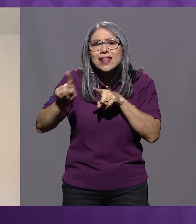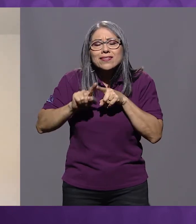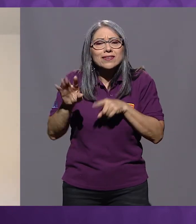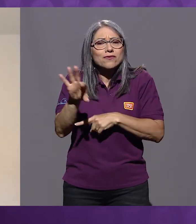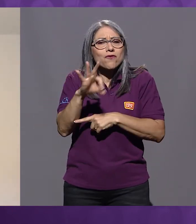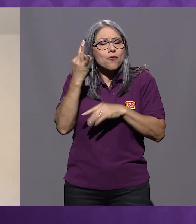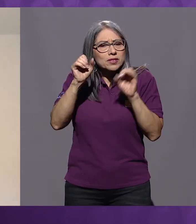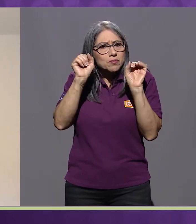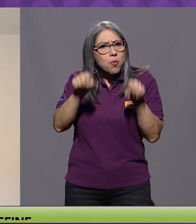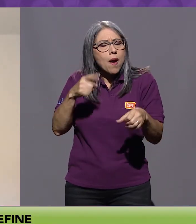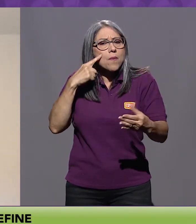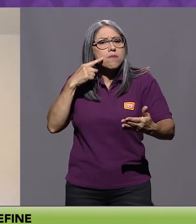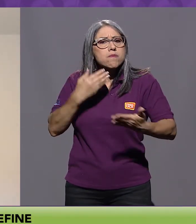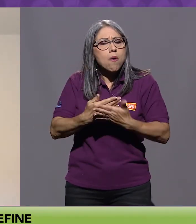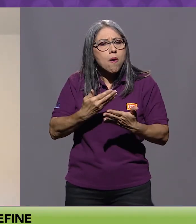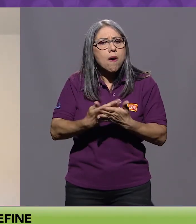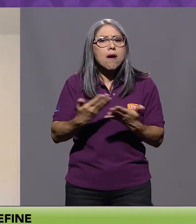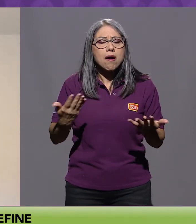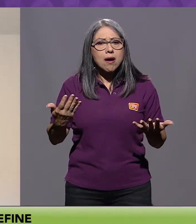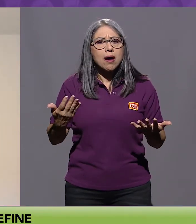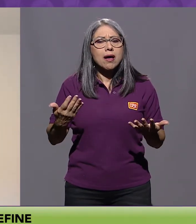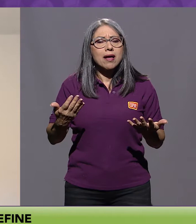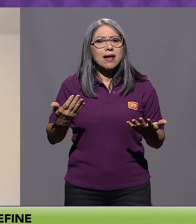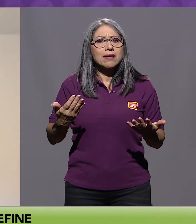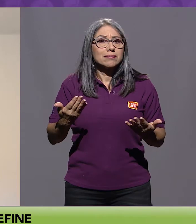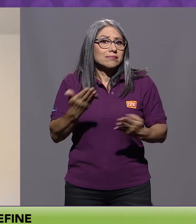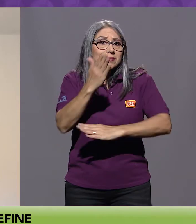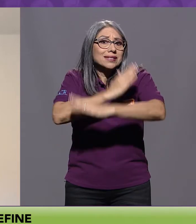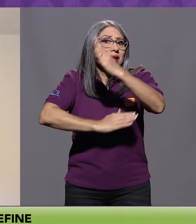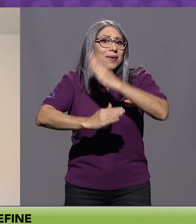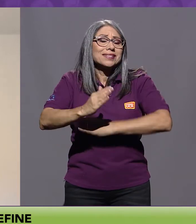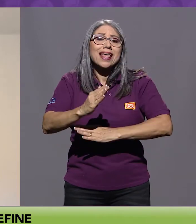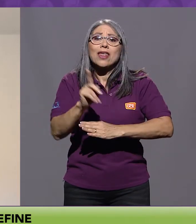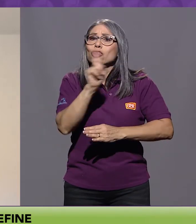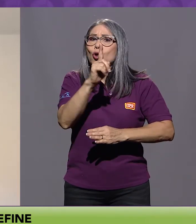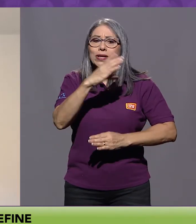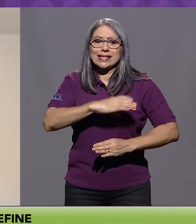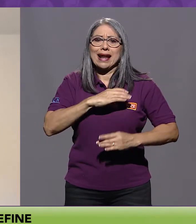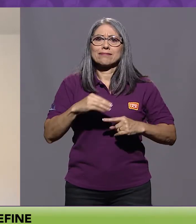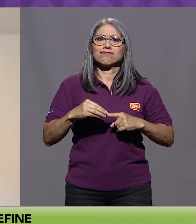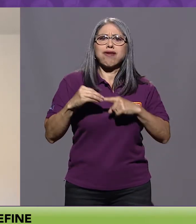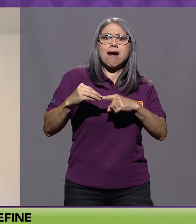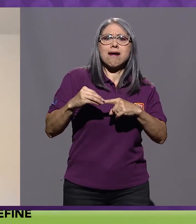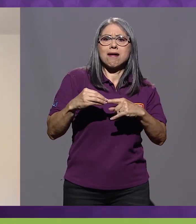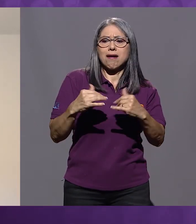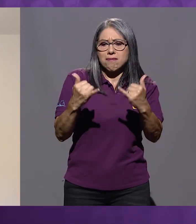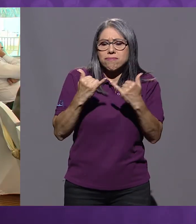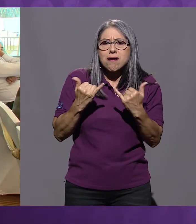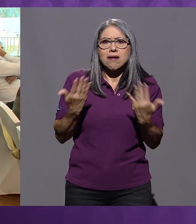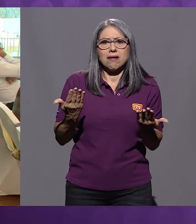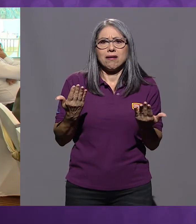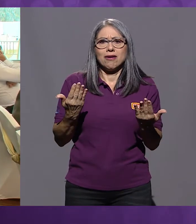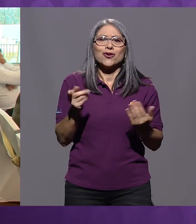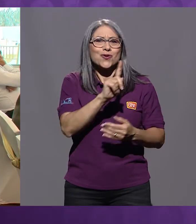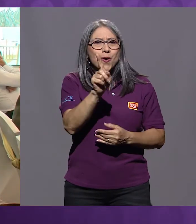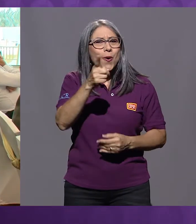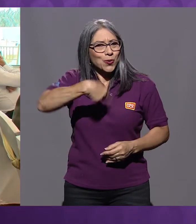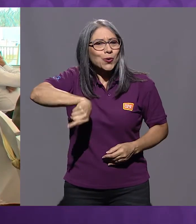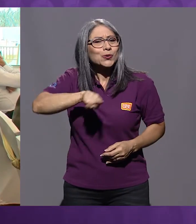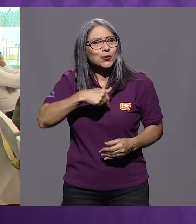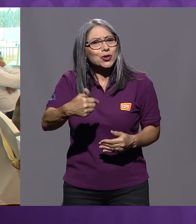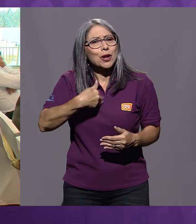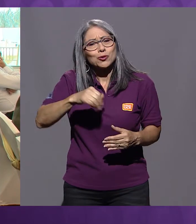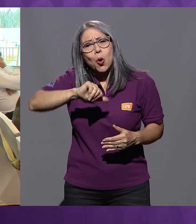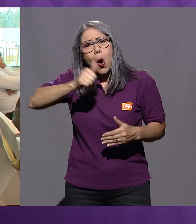diferentes canales el hecho de que la discapacidad no nos define, sino nos definen todas esas